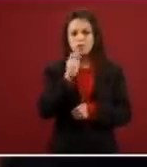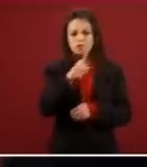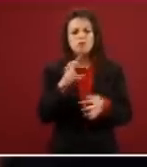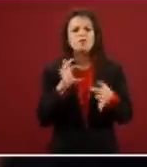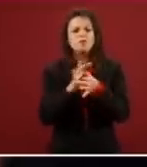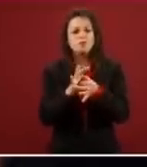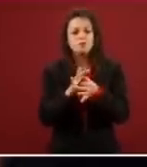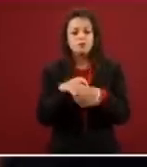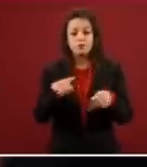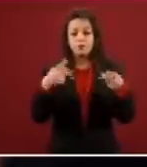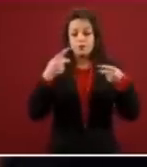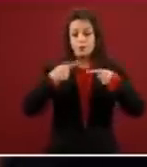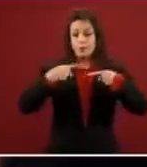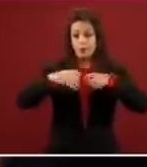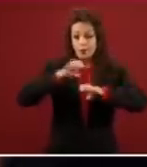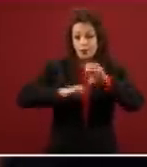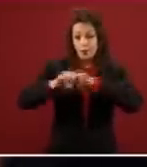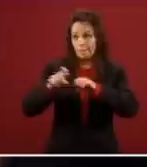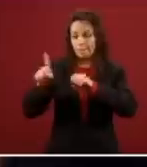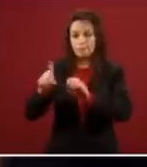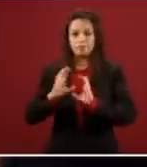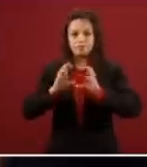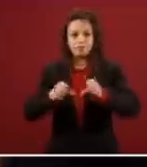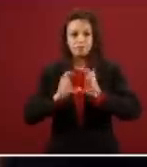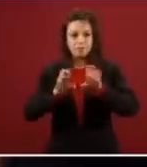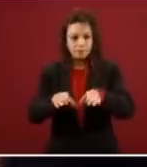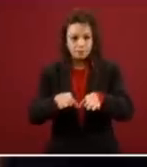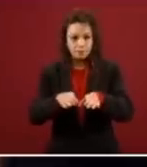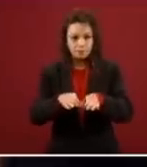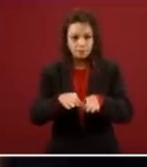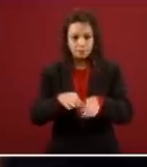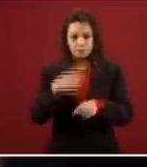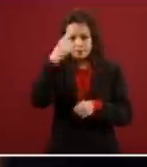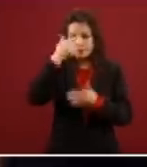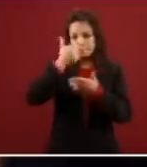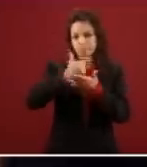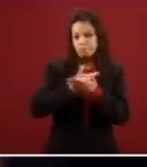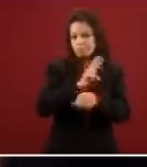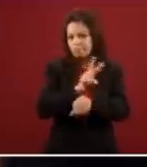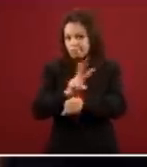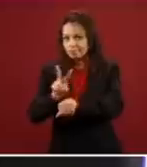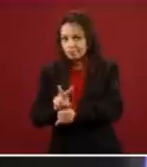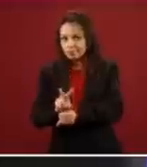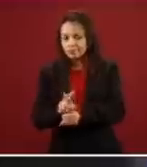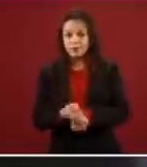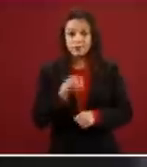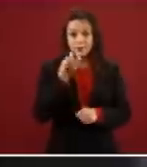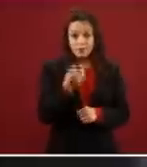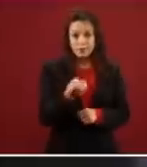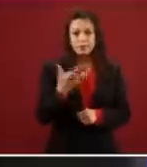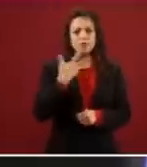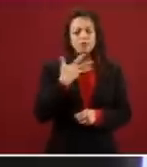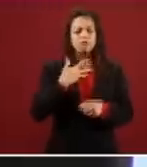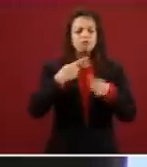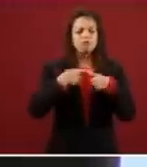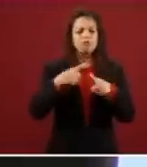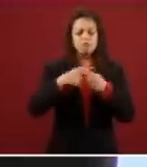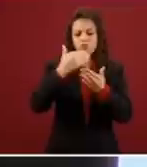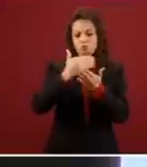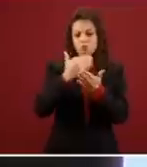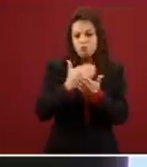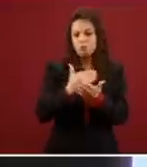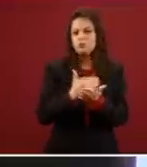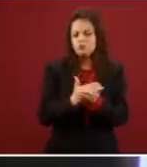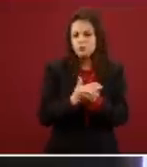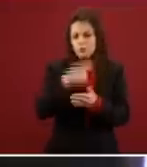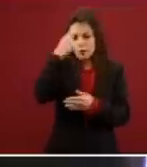la contratación de empresas en materia de consultoría. Y en este caso hay declaraciones